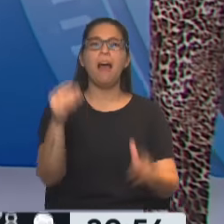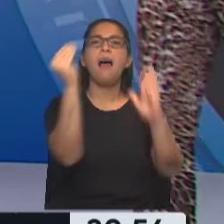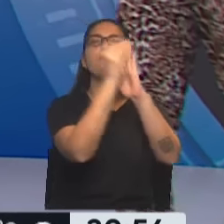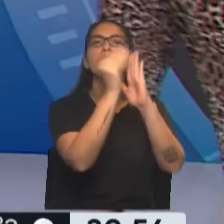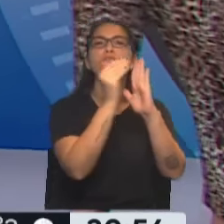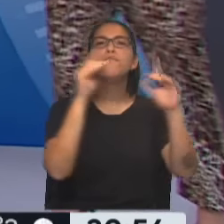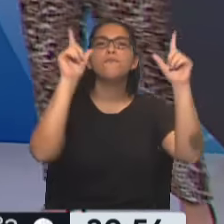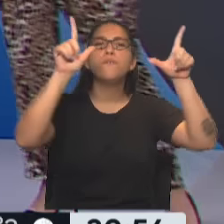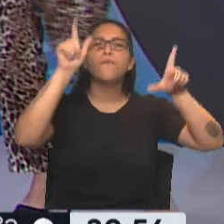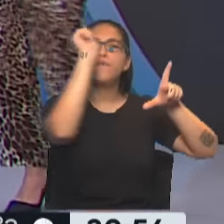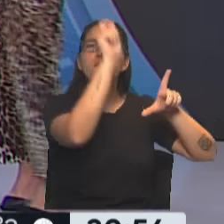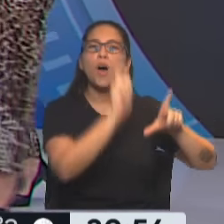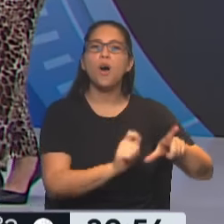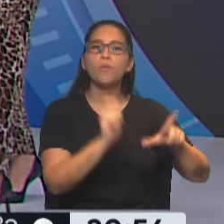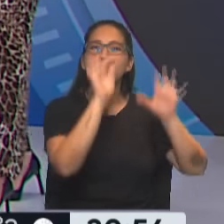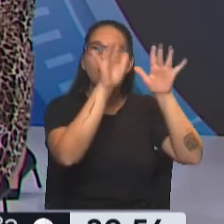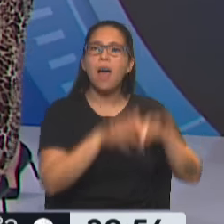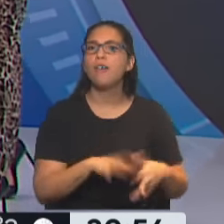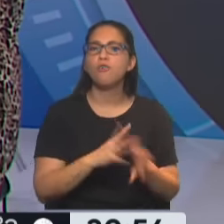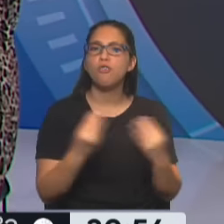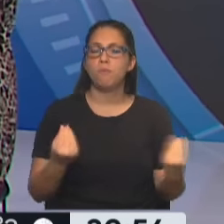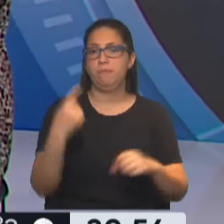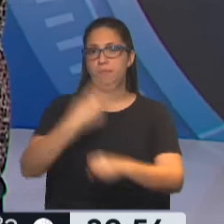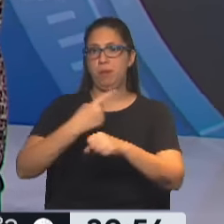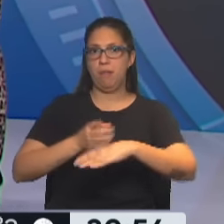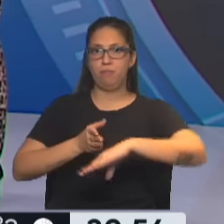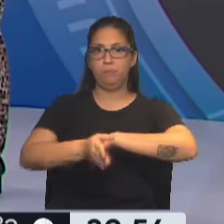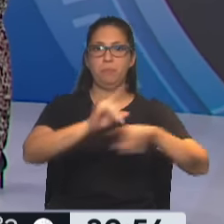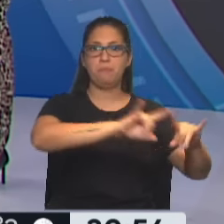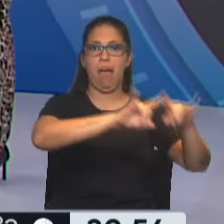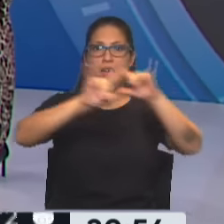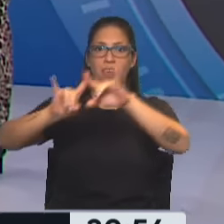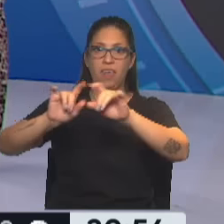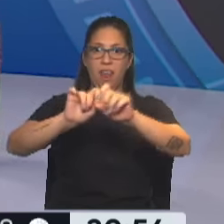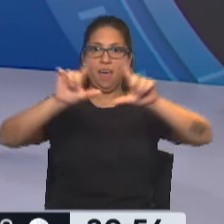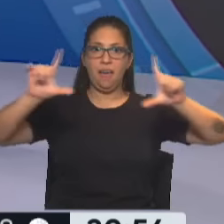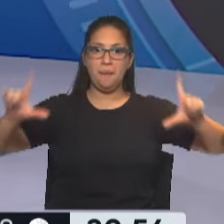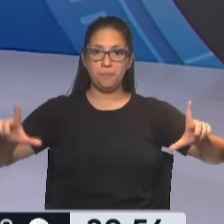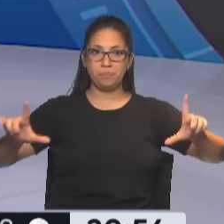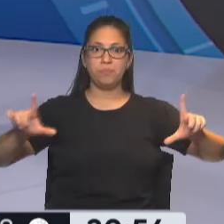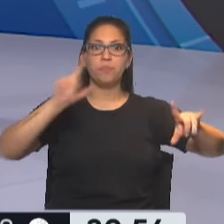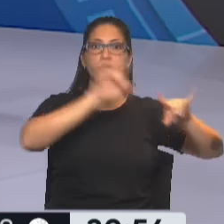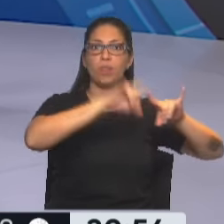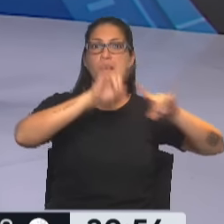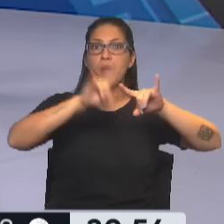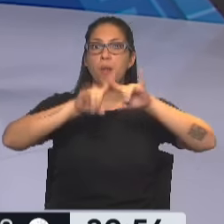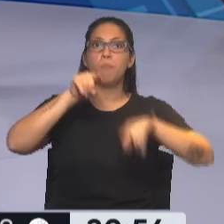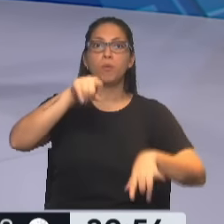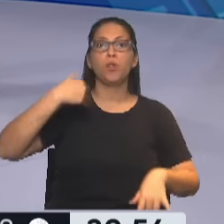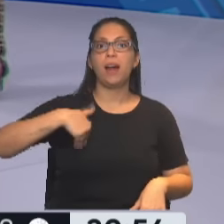formulario. El primer paso va a ser ingresar a la página. Para eso vas a tener que ingresar a